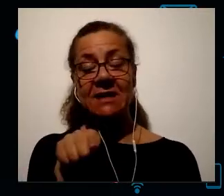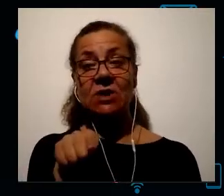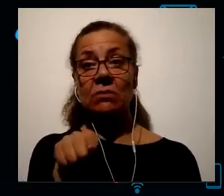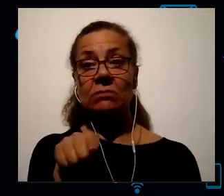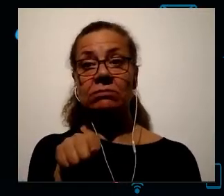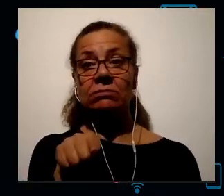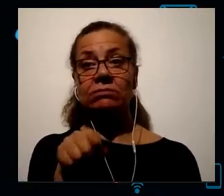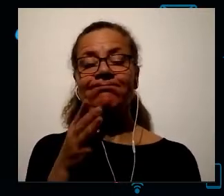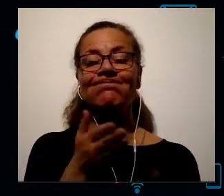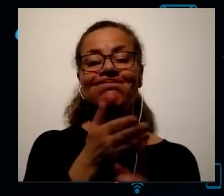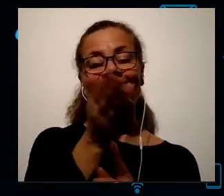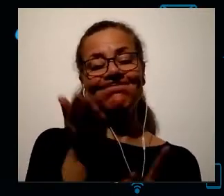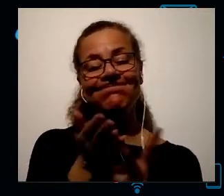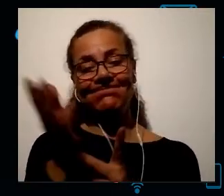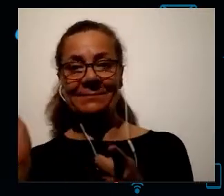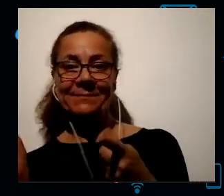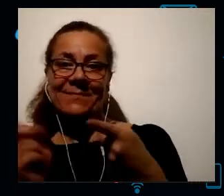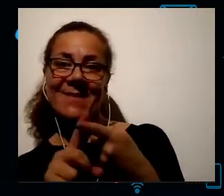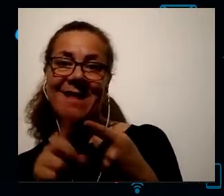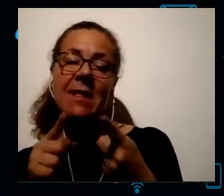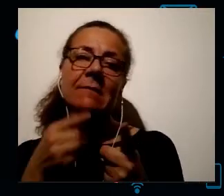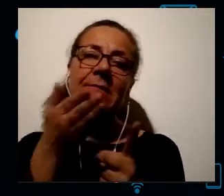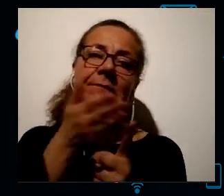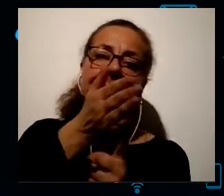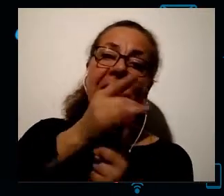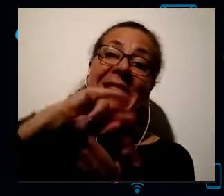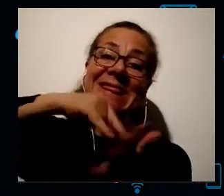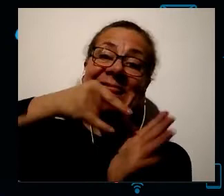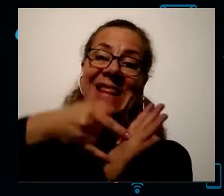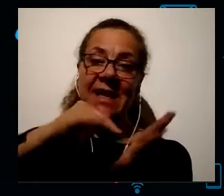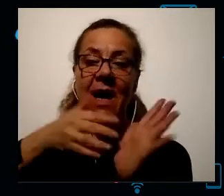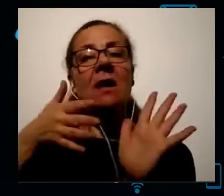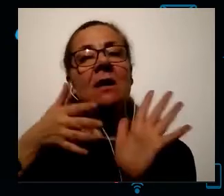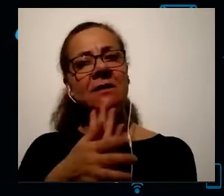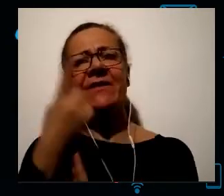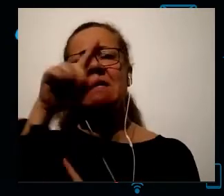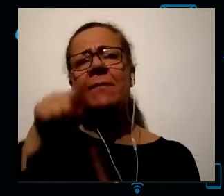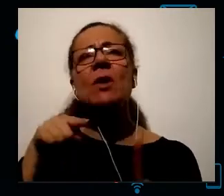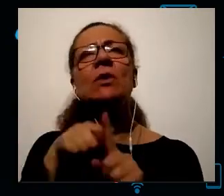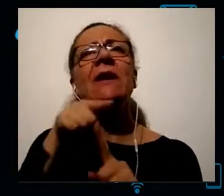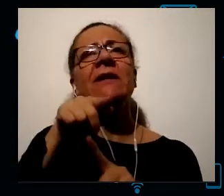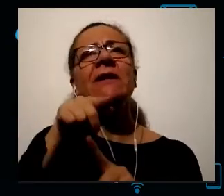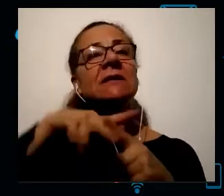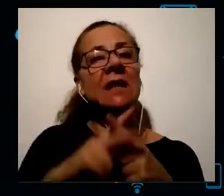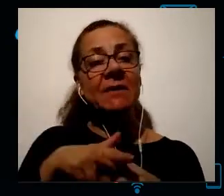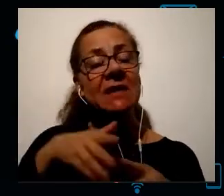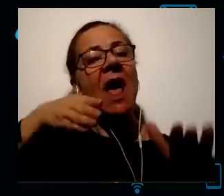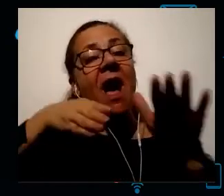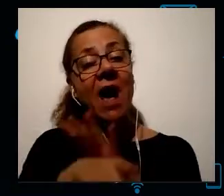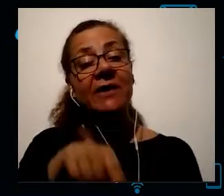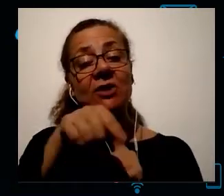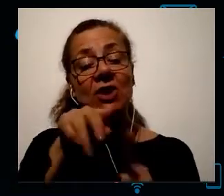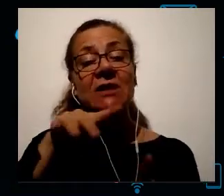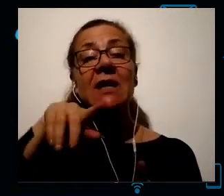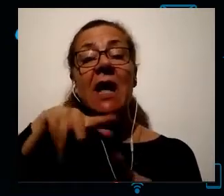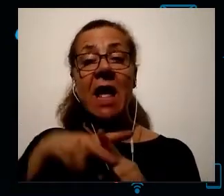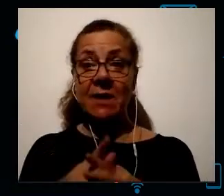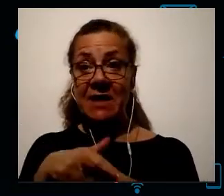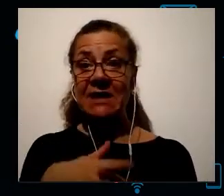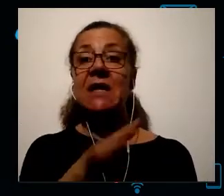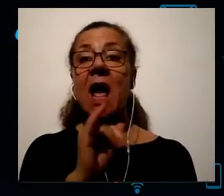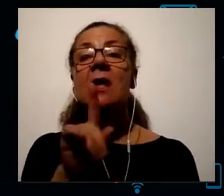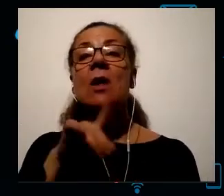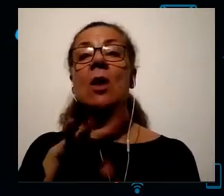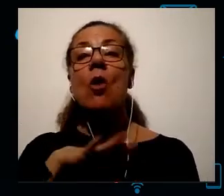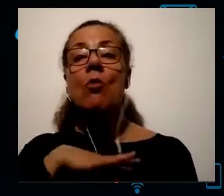doble vertiente por un lado la vertiente técnica no que implica saber utilizar esas herramientas poder tener acceso a esas herramientas y quizás por cuestiones